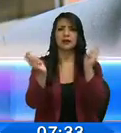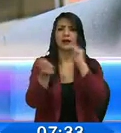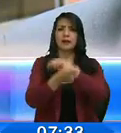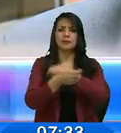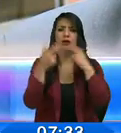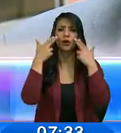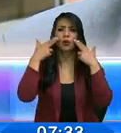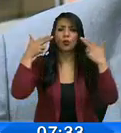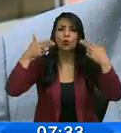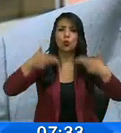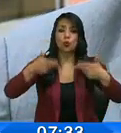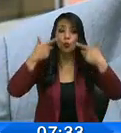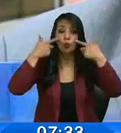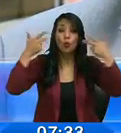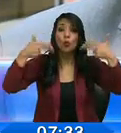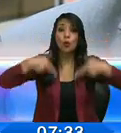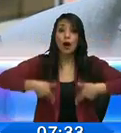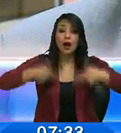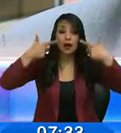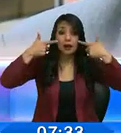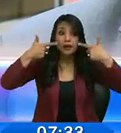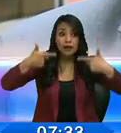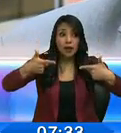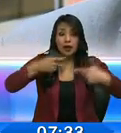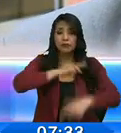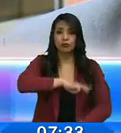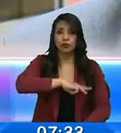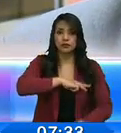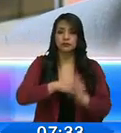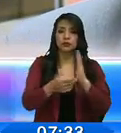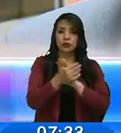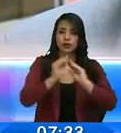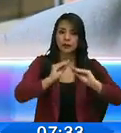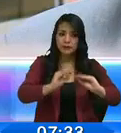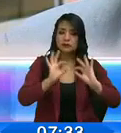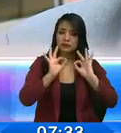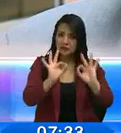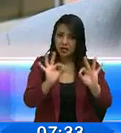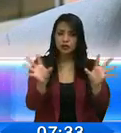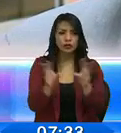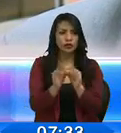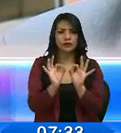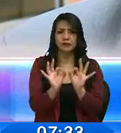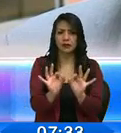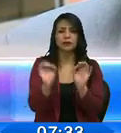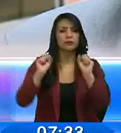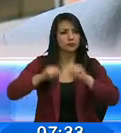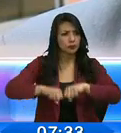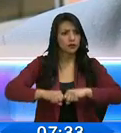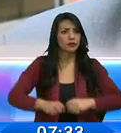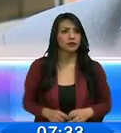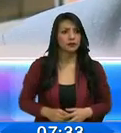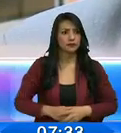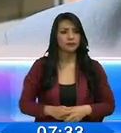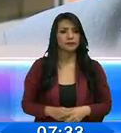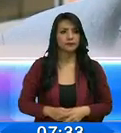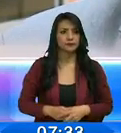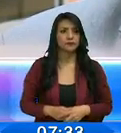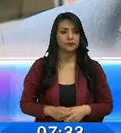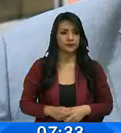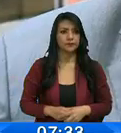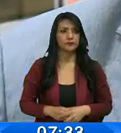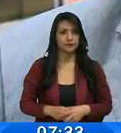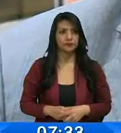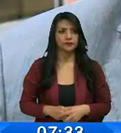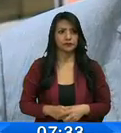guardia metropolitana que debidamente capacitada, debidamente equipada, vaya a dar seguridad a todo el sistema de